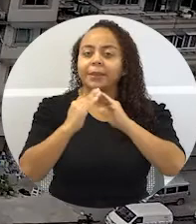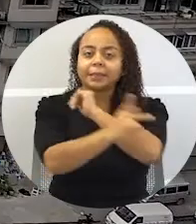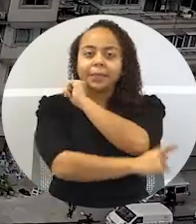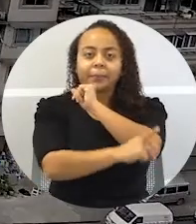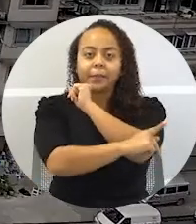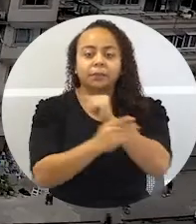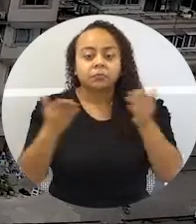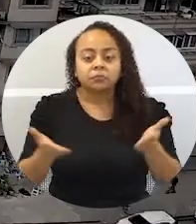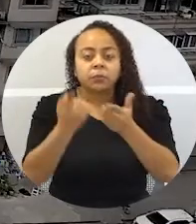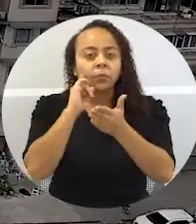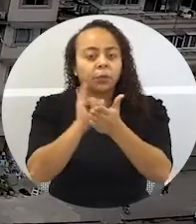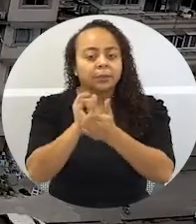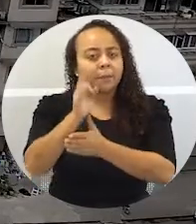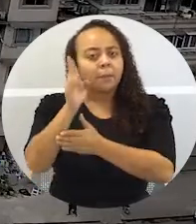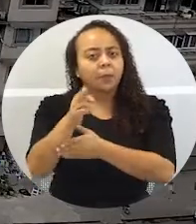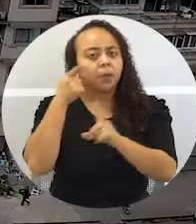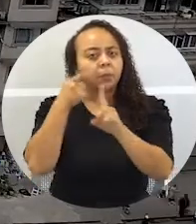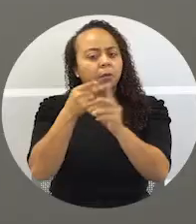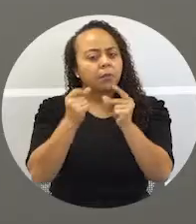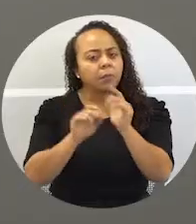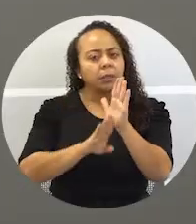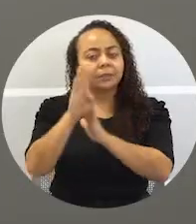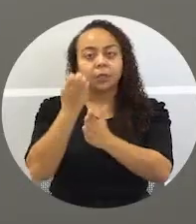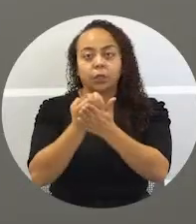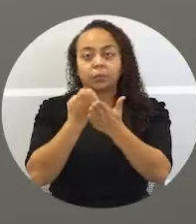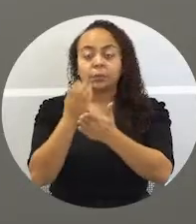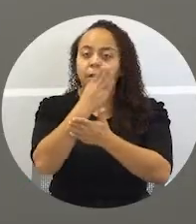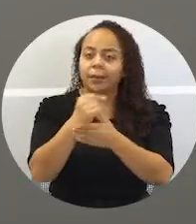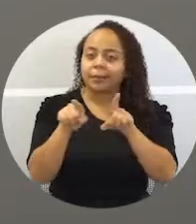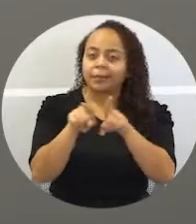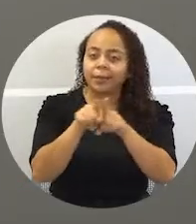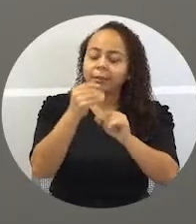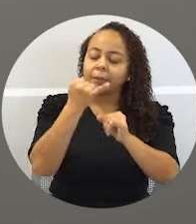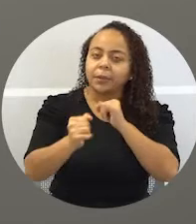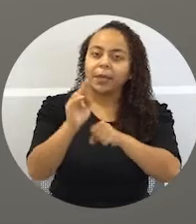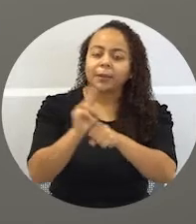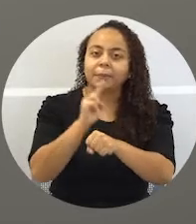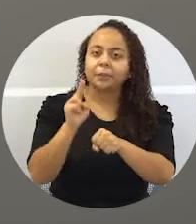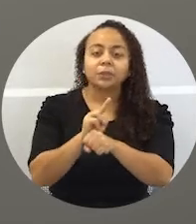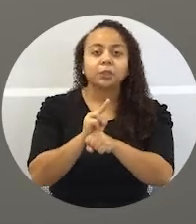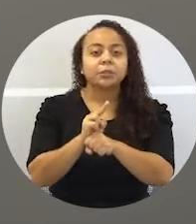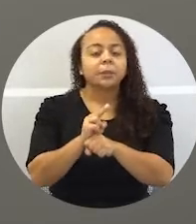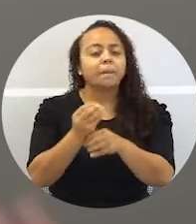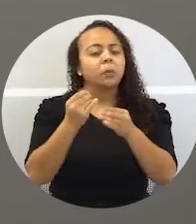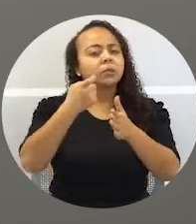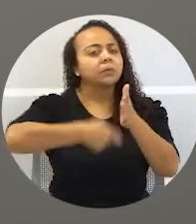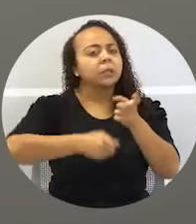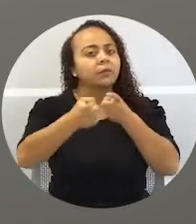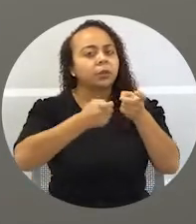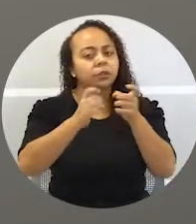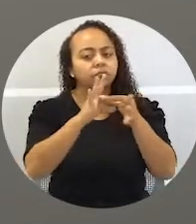impulsados por ese mismo objetivo de rápido el crecimiento económico y que a la postre terminó en la implementación de fuertes regulaciones sobre los